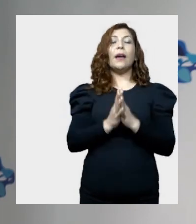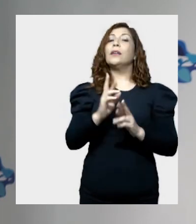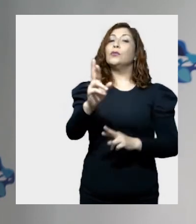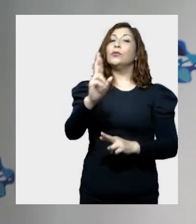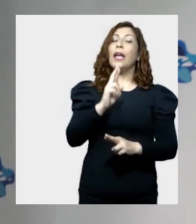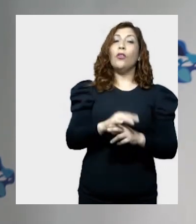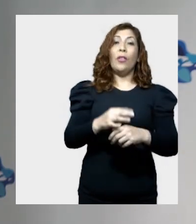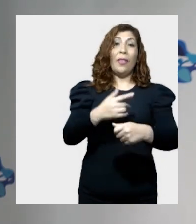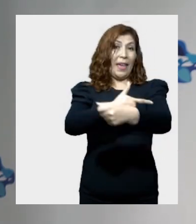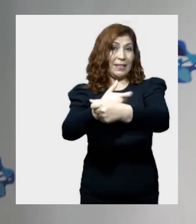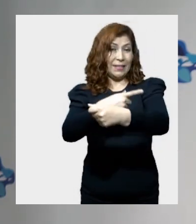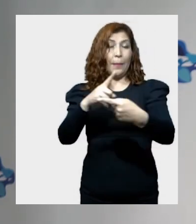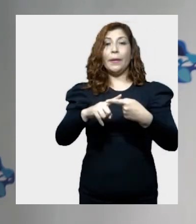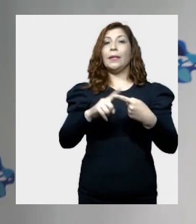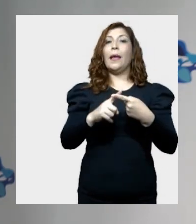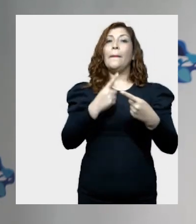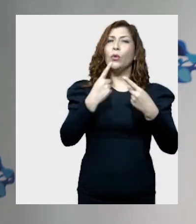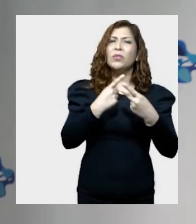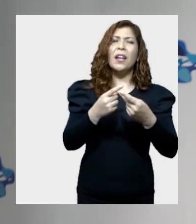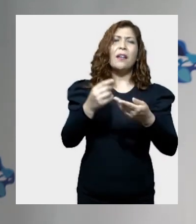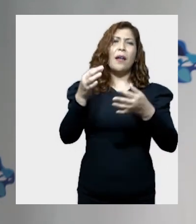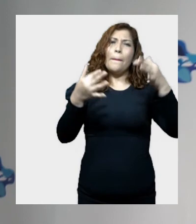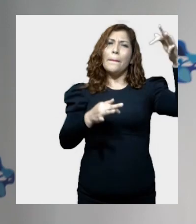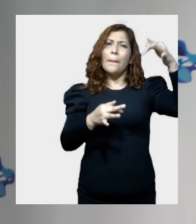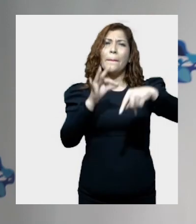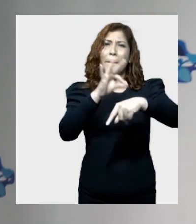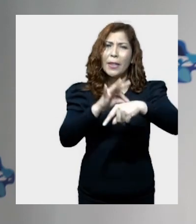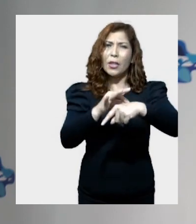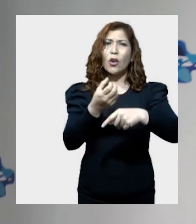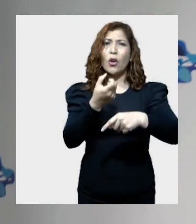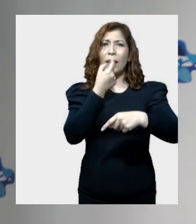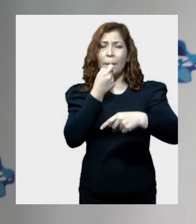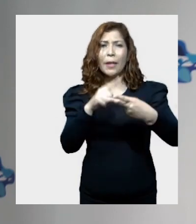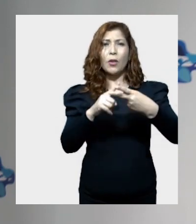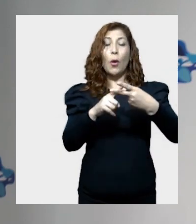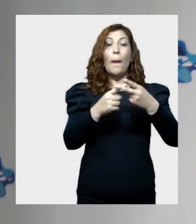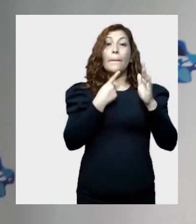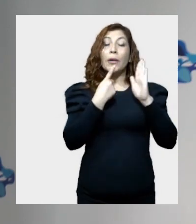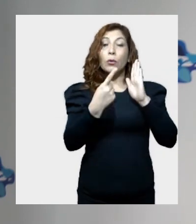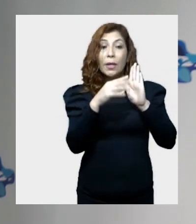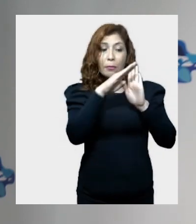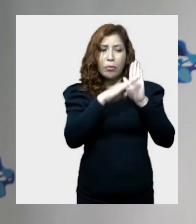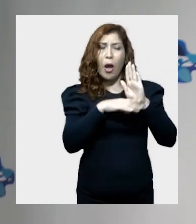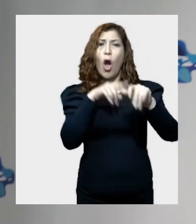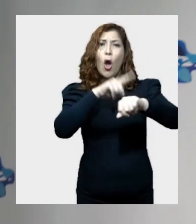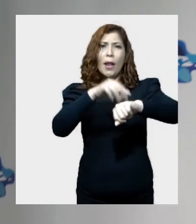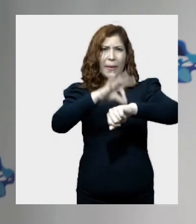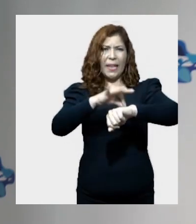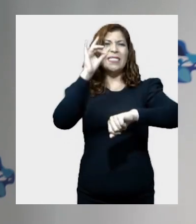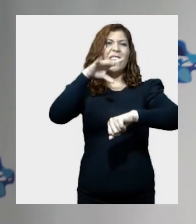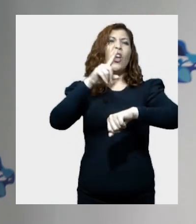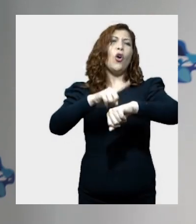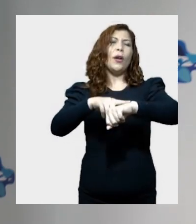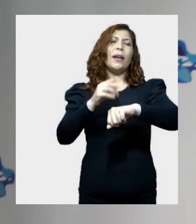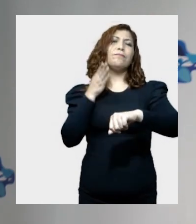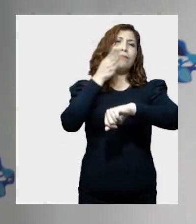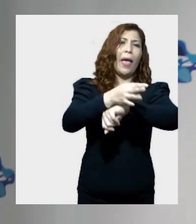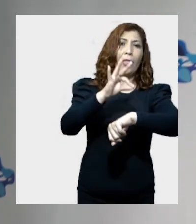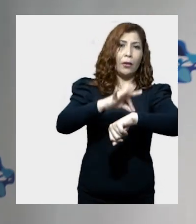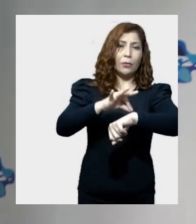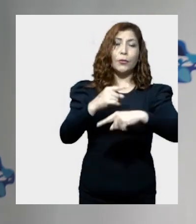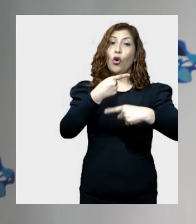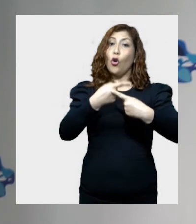de exámenes, consultar por recetas, revisar la agenda de horas médicas y saber el horario de las consultas.